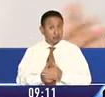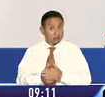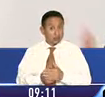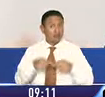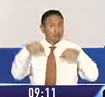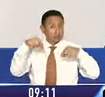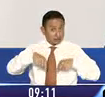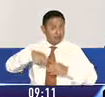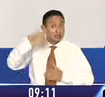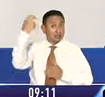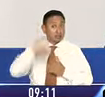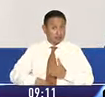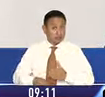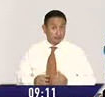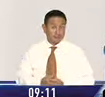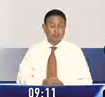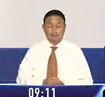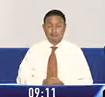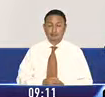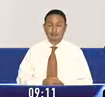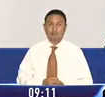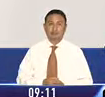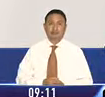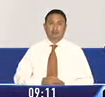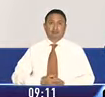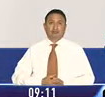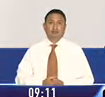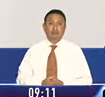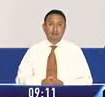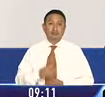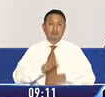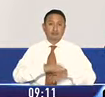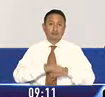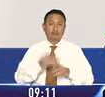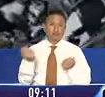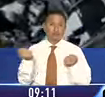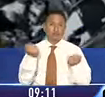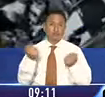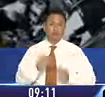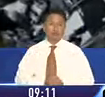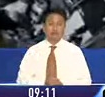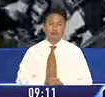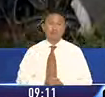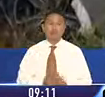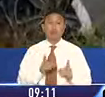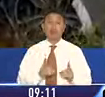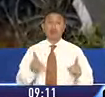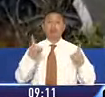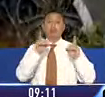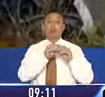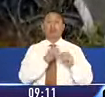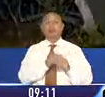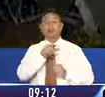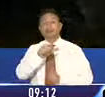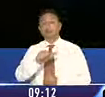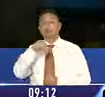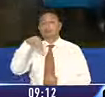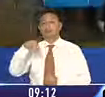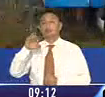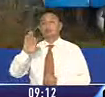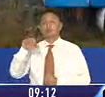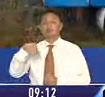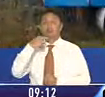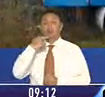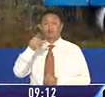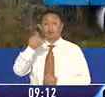si mantienen ese comportamiento, reciban una sanción porque es un operativo de control. Cifras de la Agencia Metropolitana de Tránsito establecen